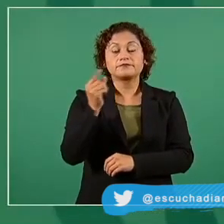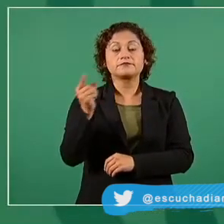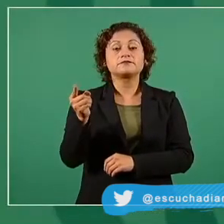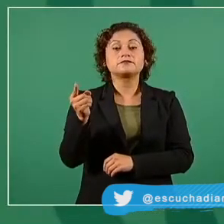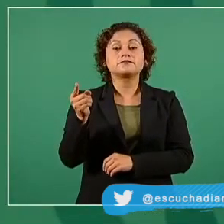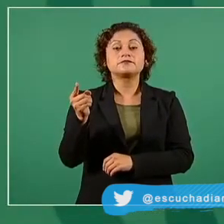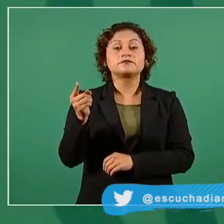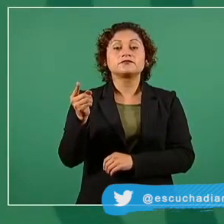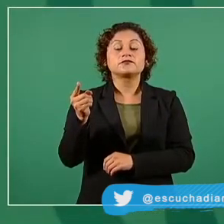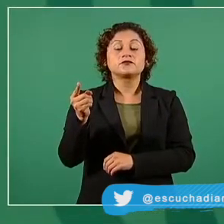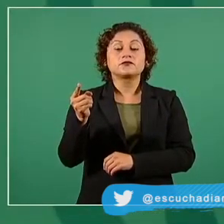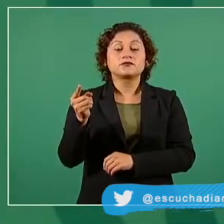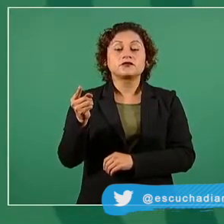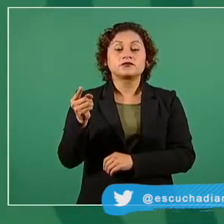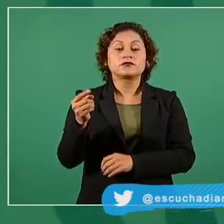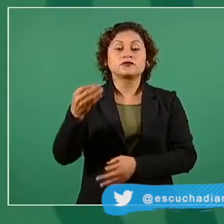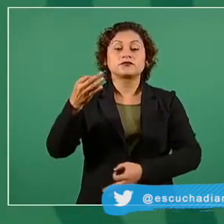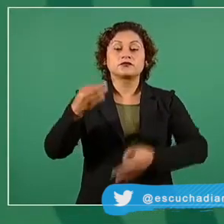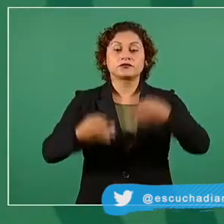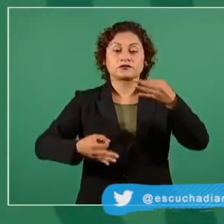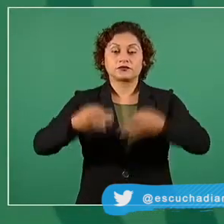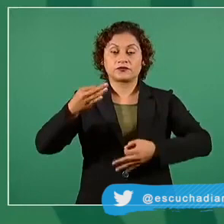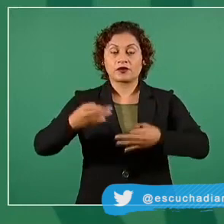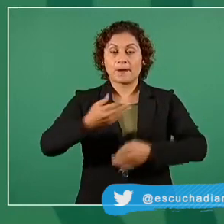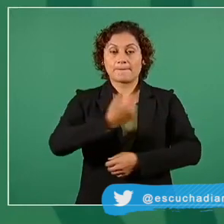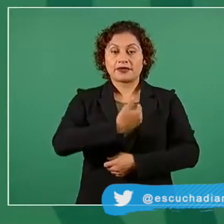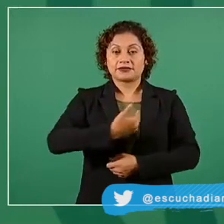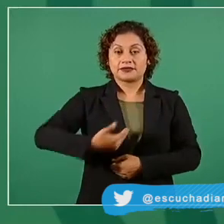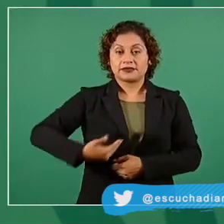ministro presidente de la Suprema Corte de Justicia.